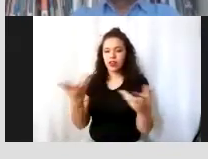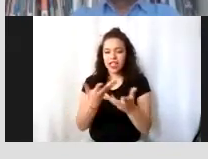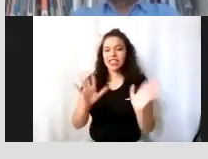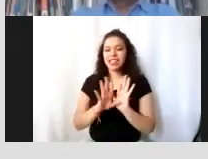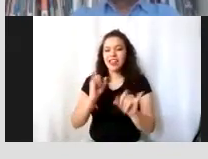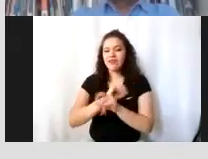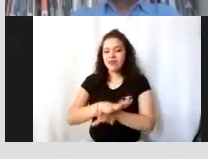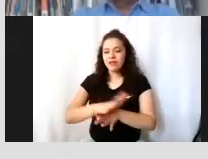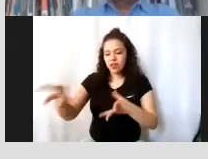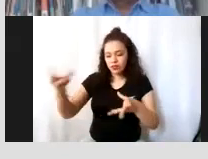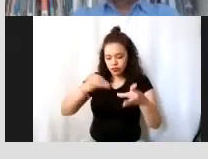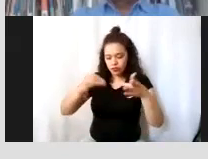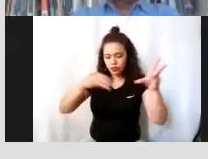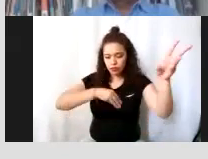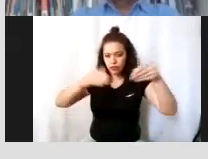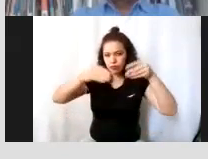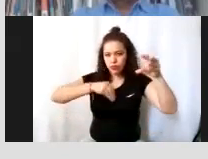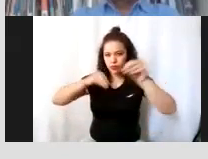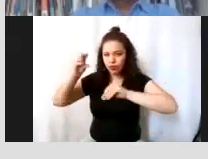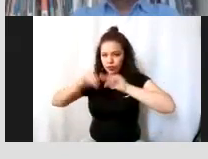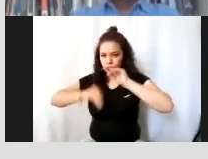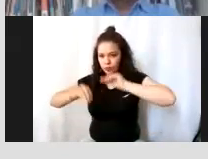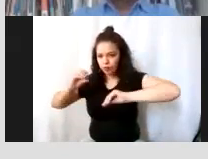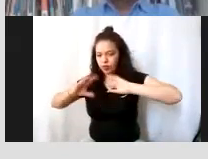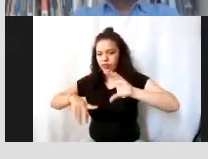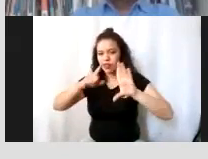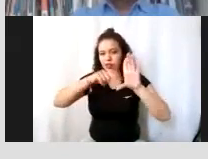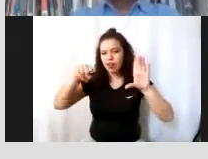la información de manera gráfica, ¿no?